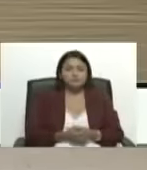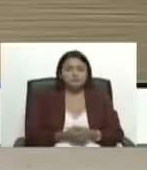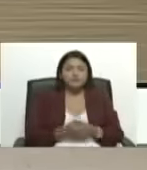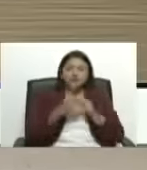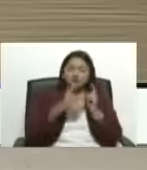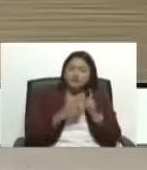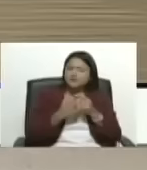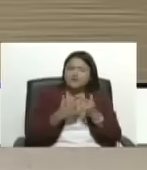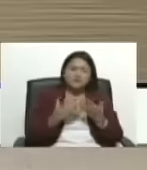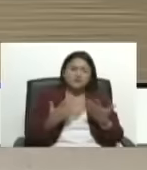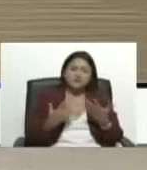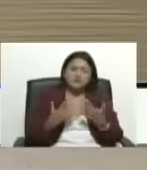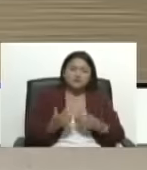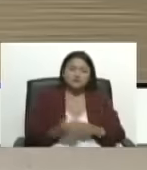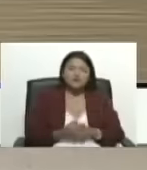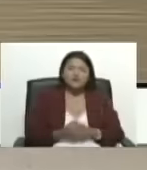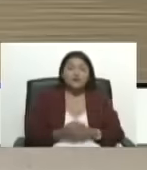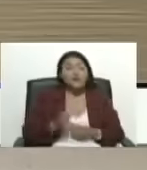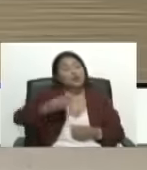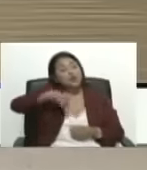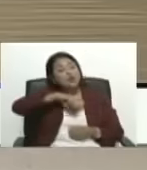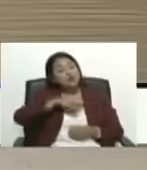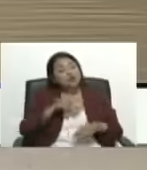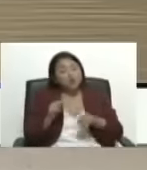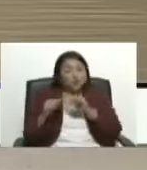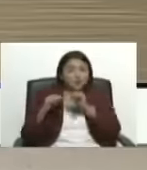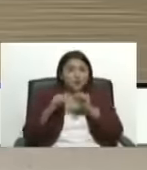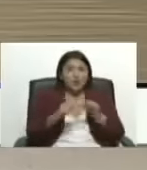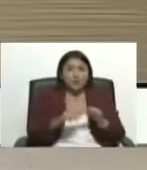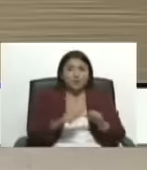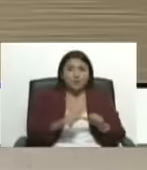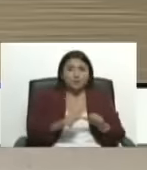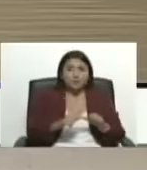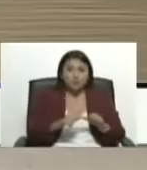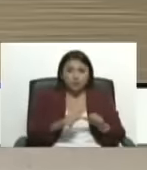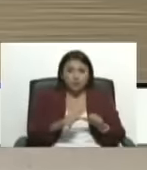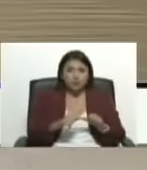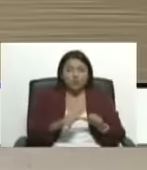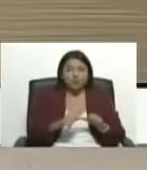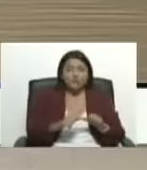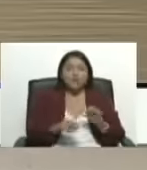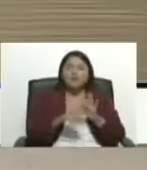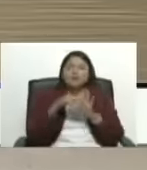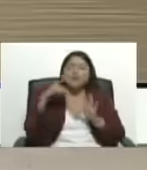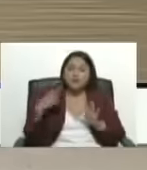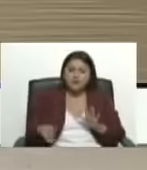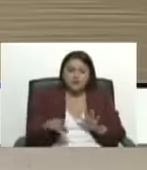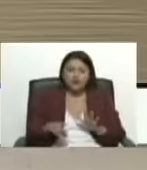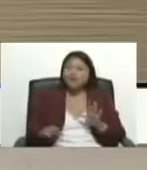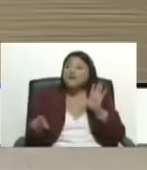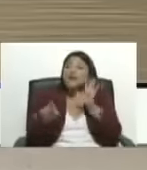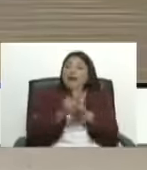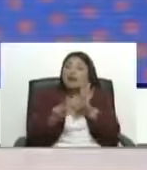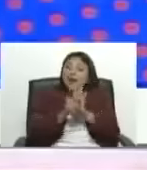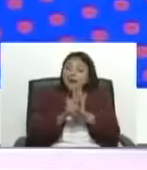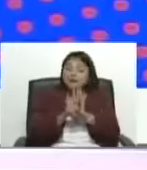que nosotros nos mantenemos por la senda del derecho, de la legalidad.